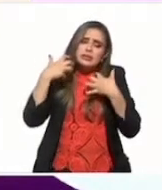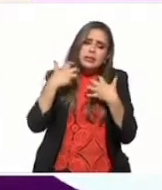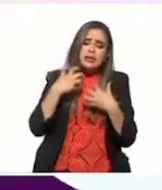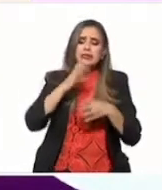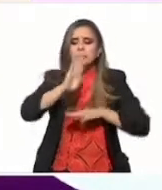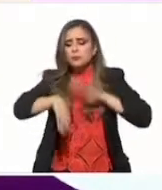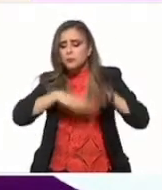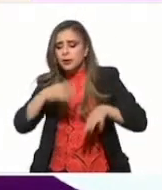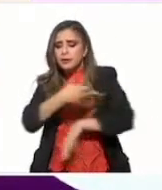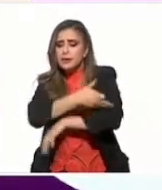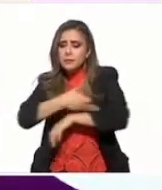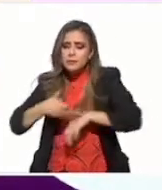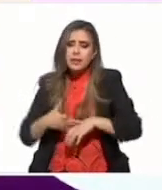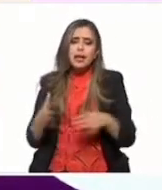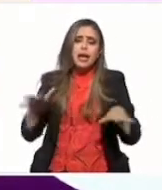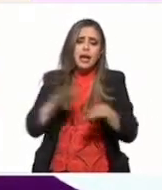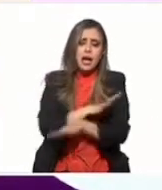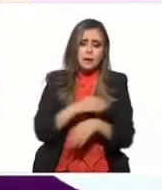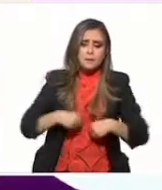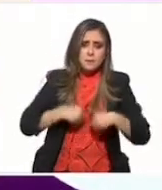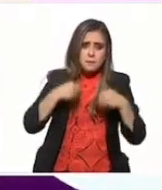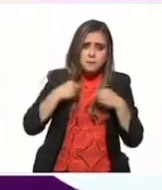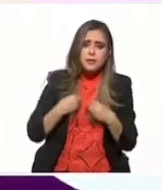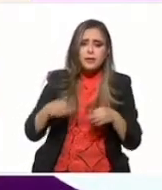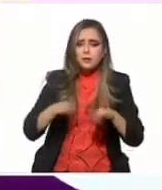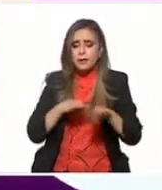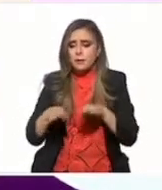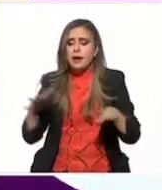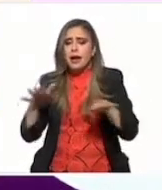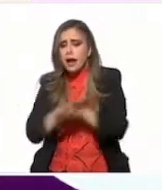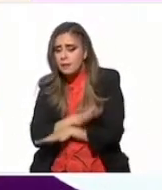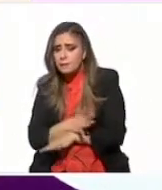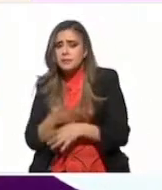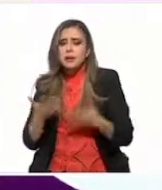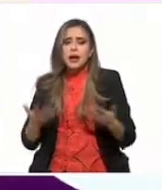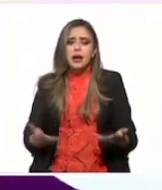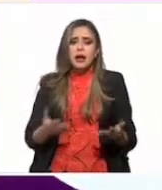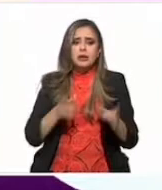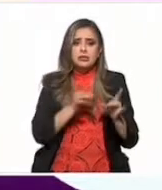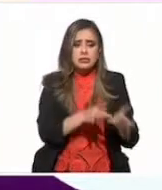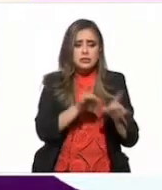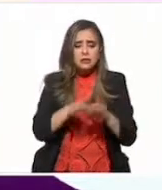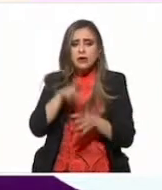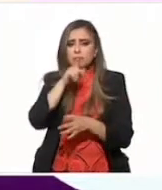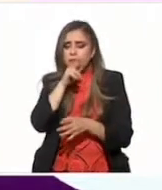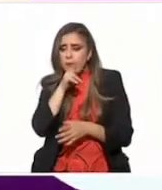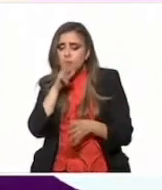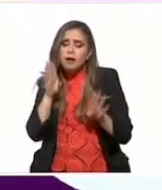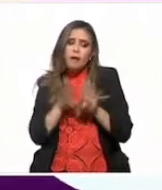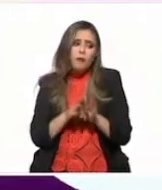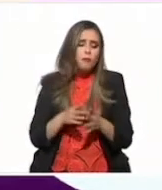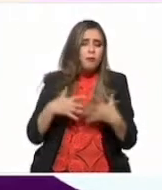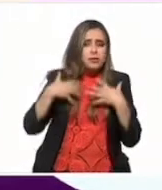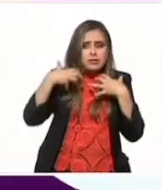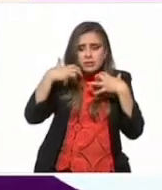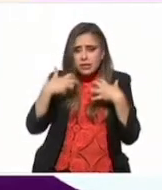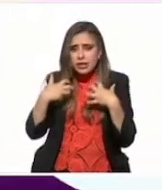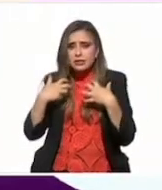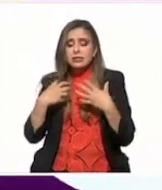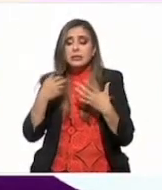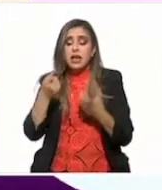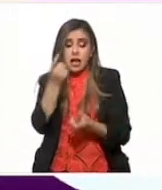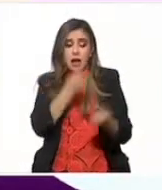que es cambio de vida estilo trabajo de situaciones inesperadas para todos y que muchos todavía